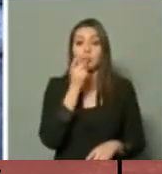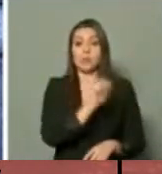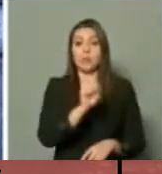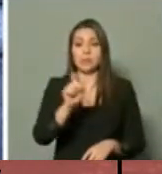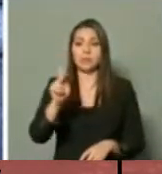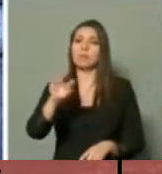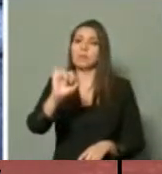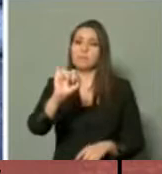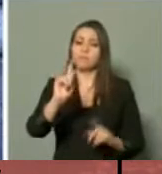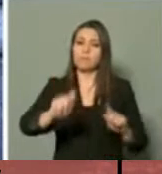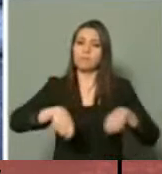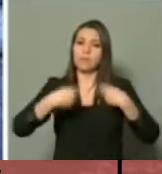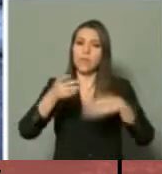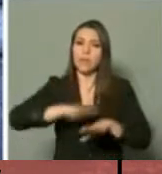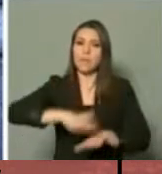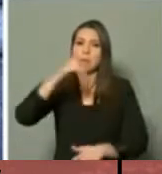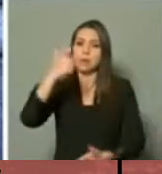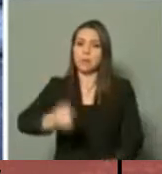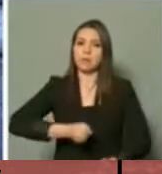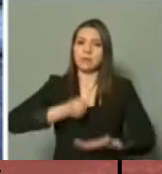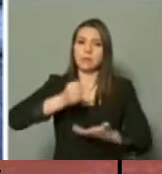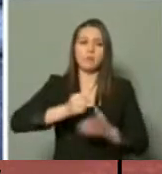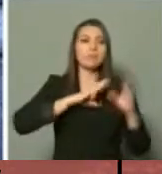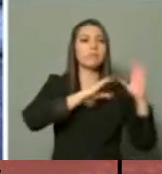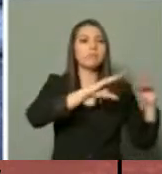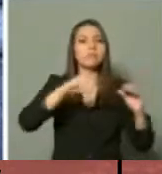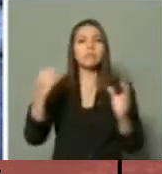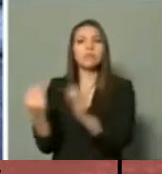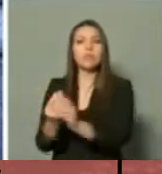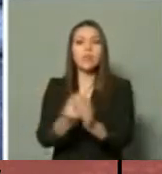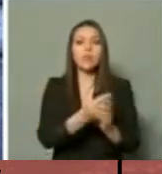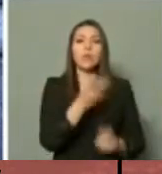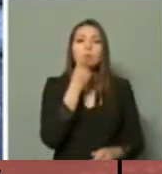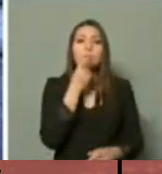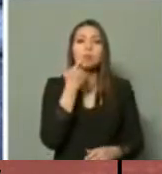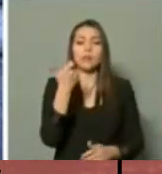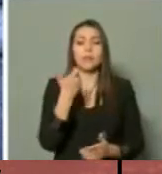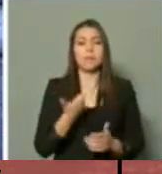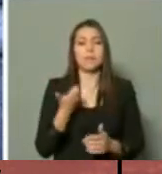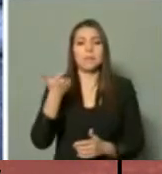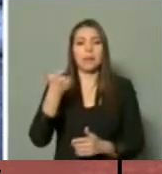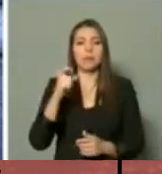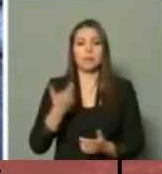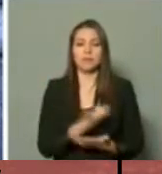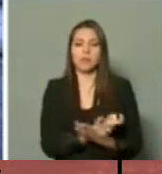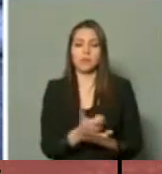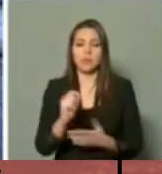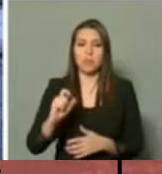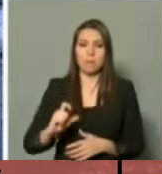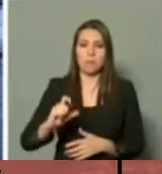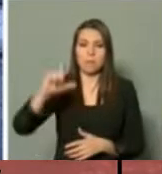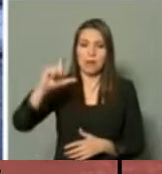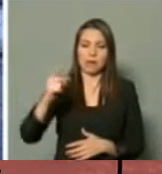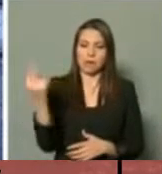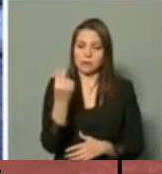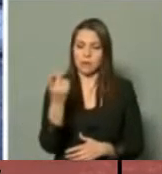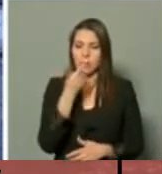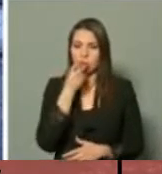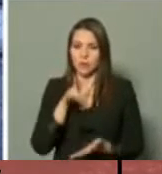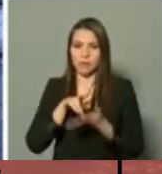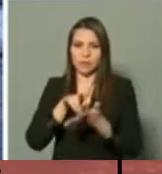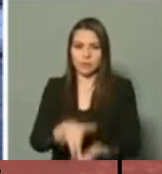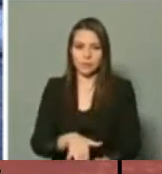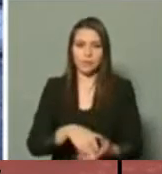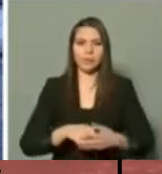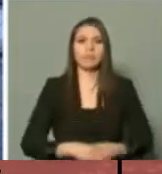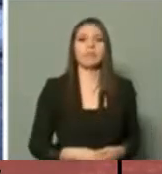para capacitar a nuestros policías y que estén mejor pagados. La infraestructura debemos de aumentarla. Y